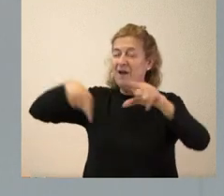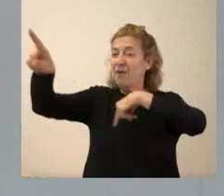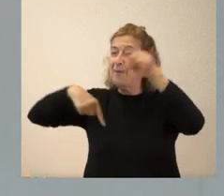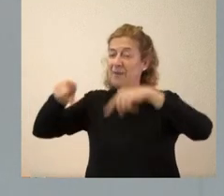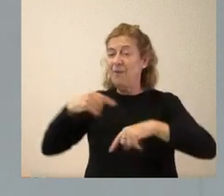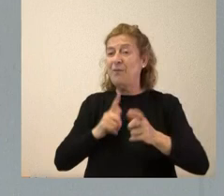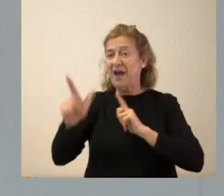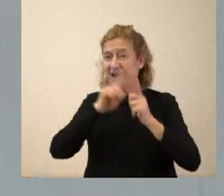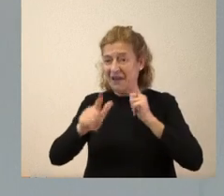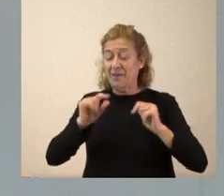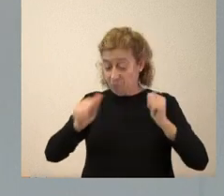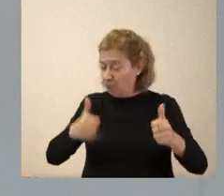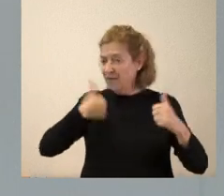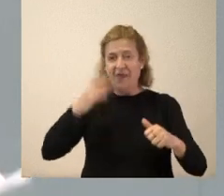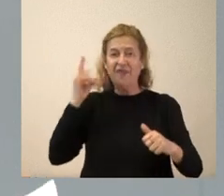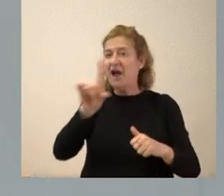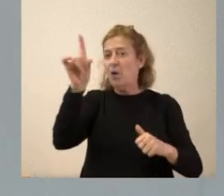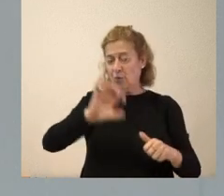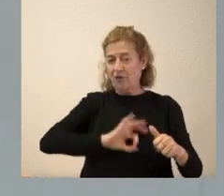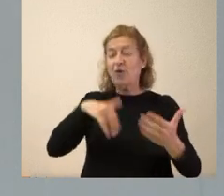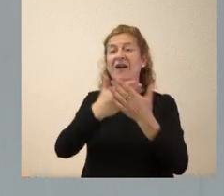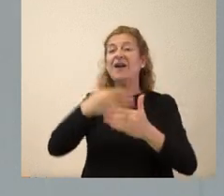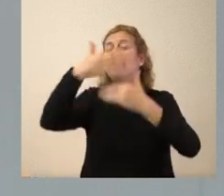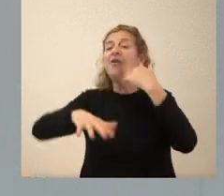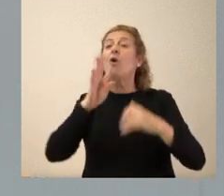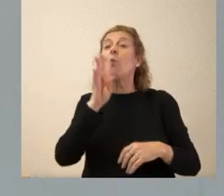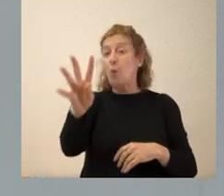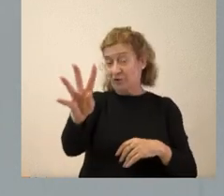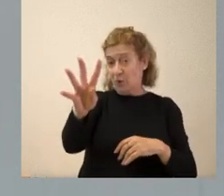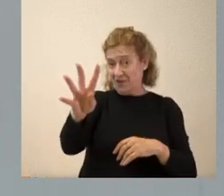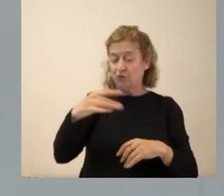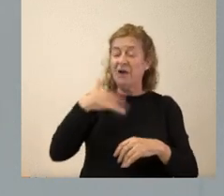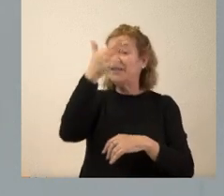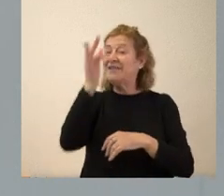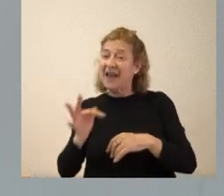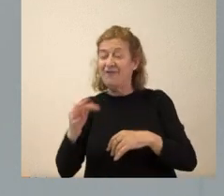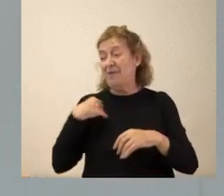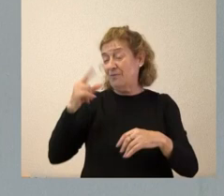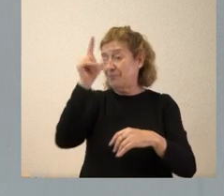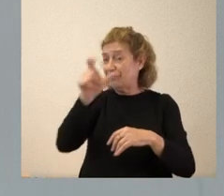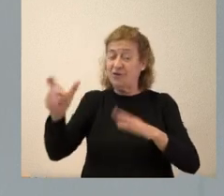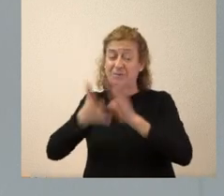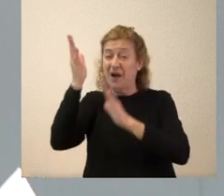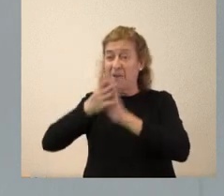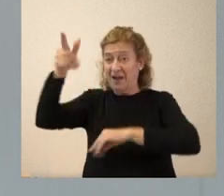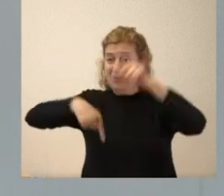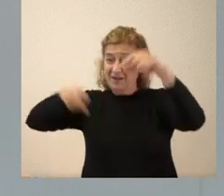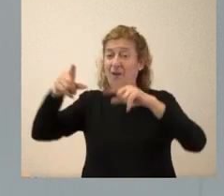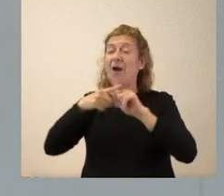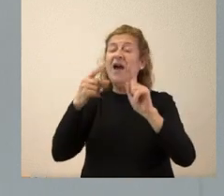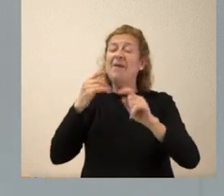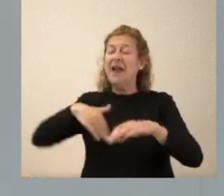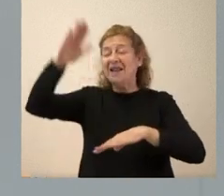previsto que además tendrá vigencia desde el 1 de enero para los próximos 4 años en esas tarifas recurrentes del transporte en la alta velocidad